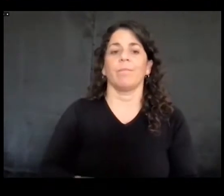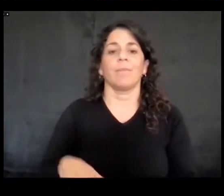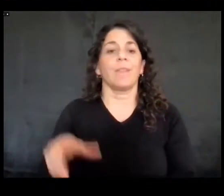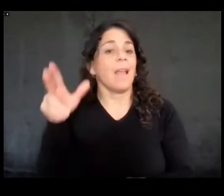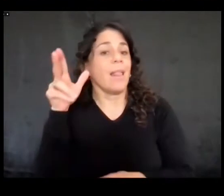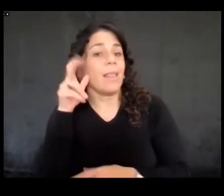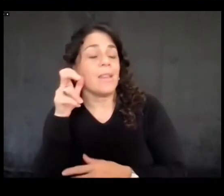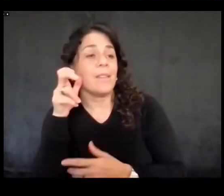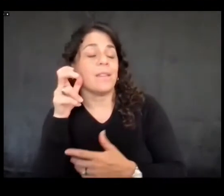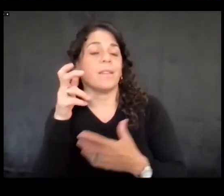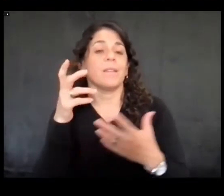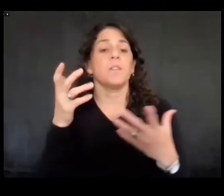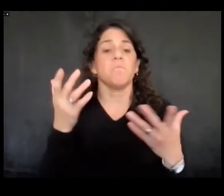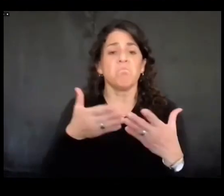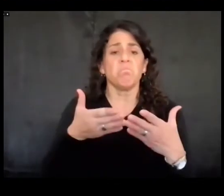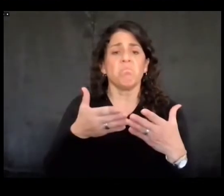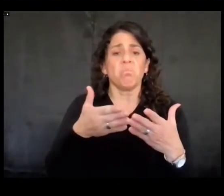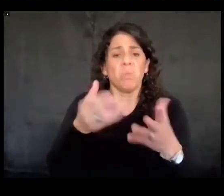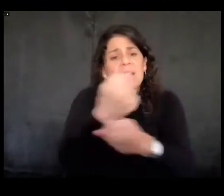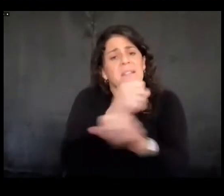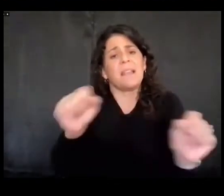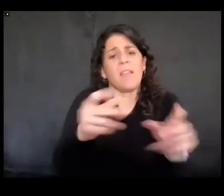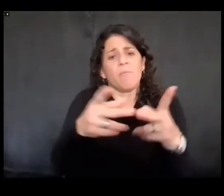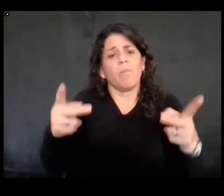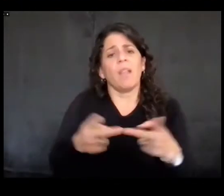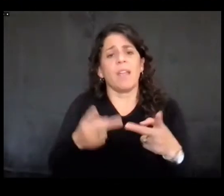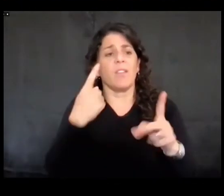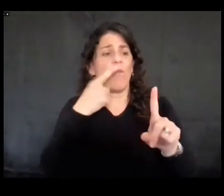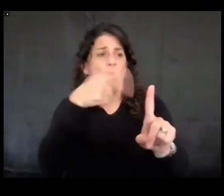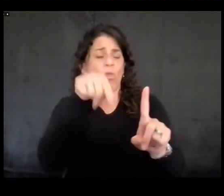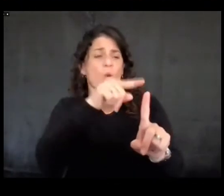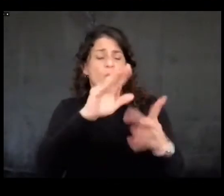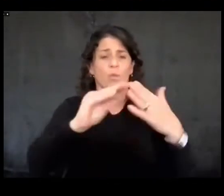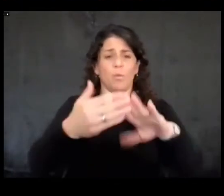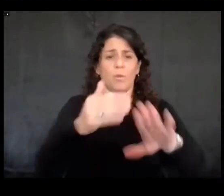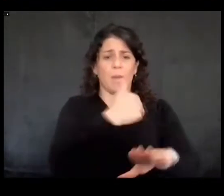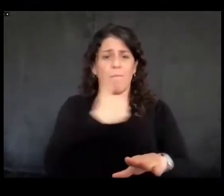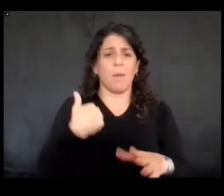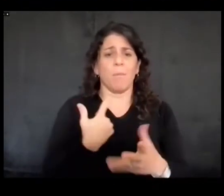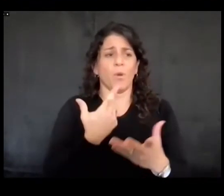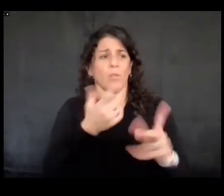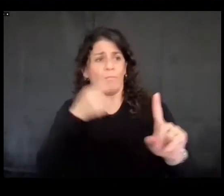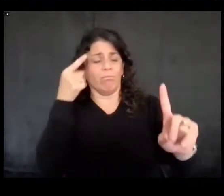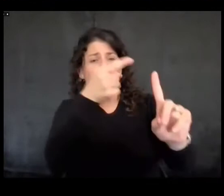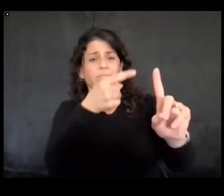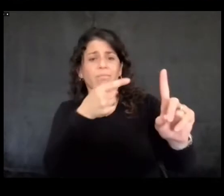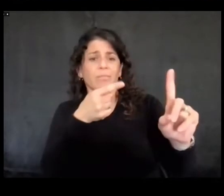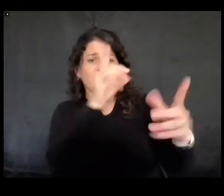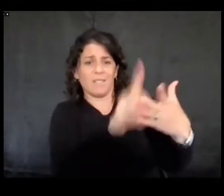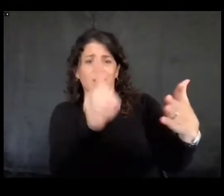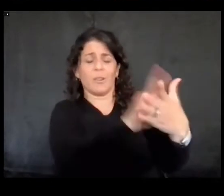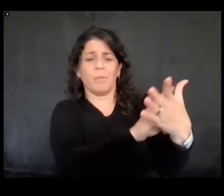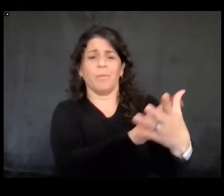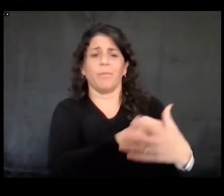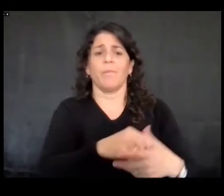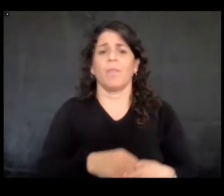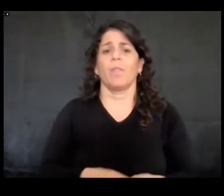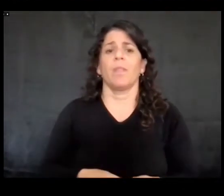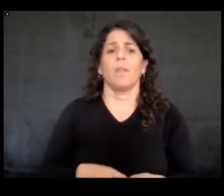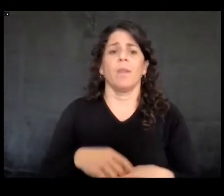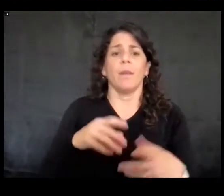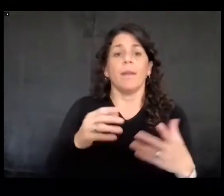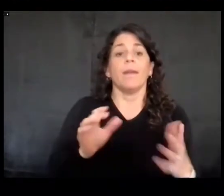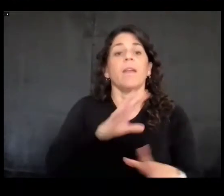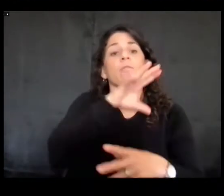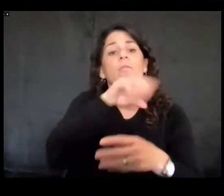y crean espacios a salvo para eso que son están siendo son blancos de esta